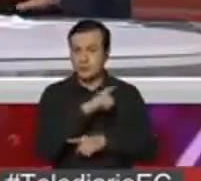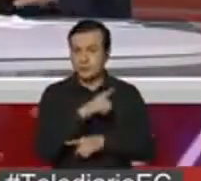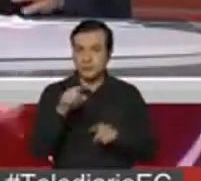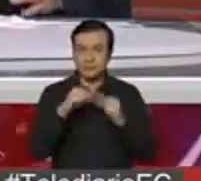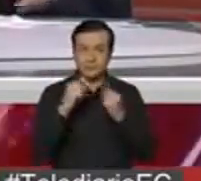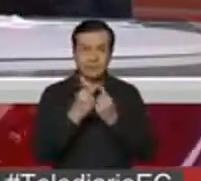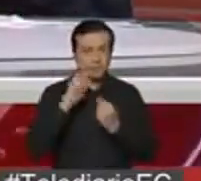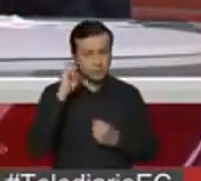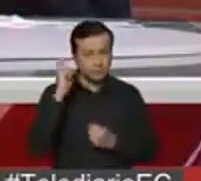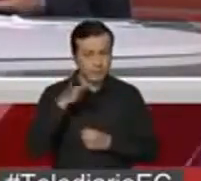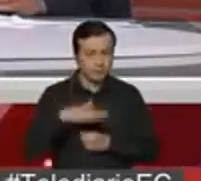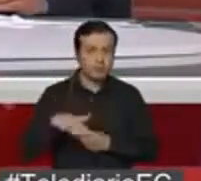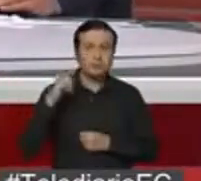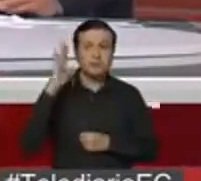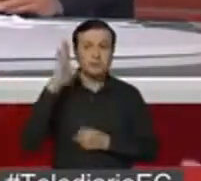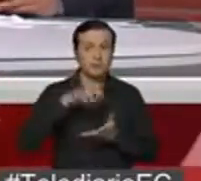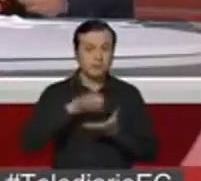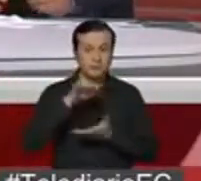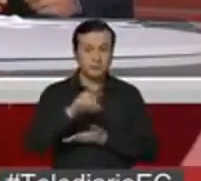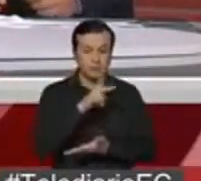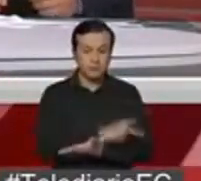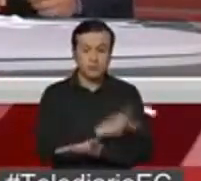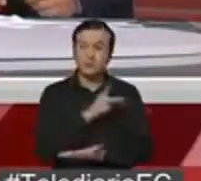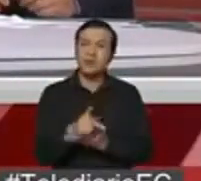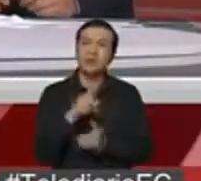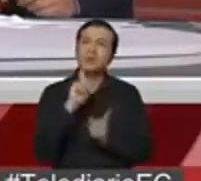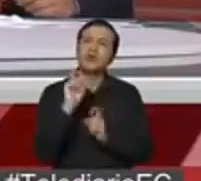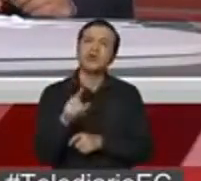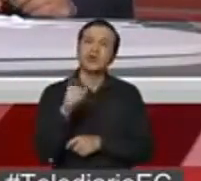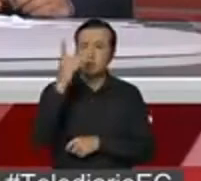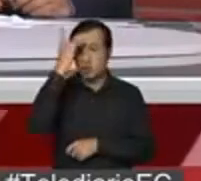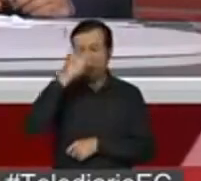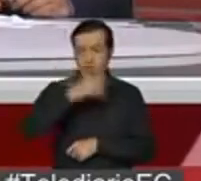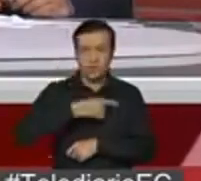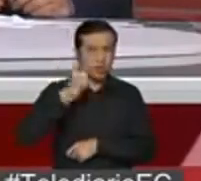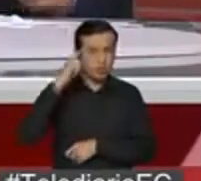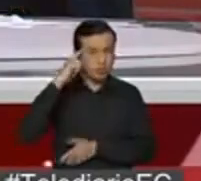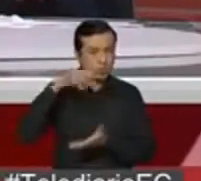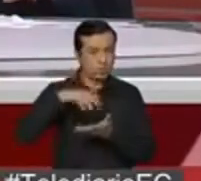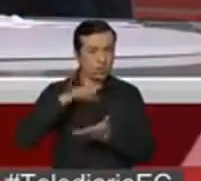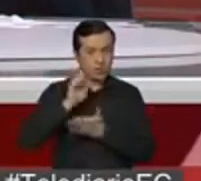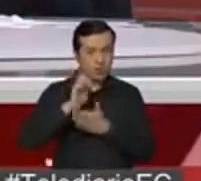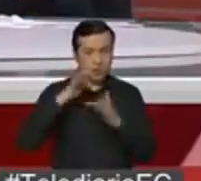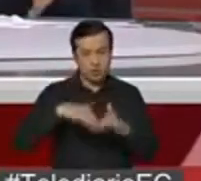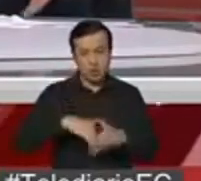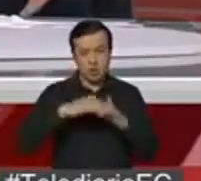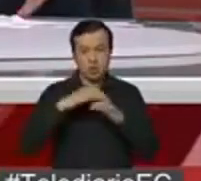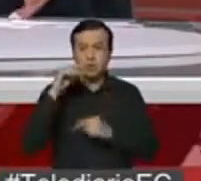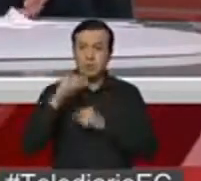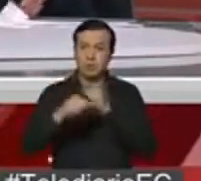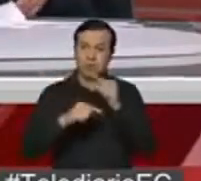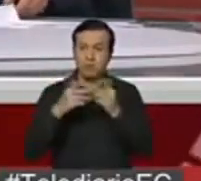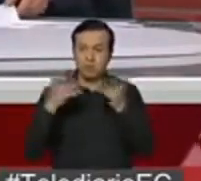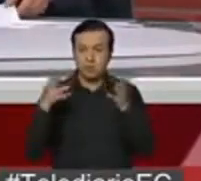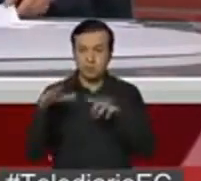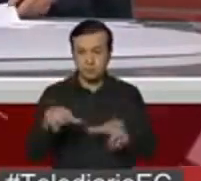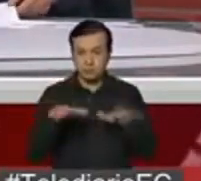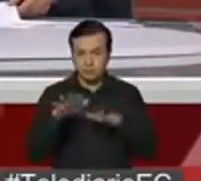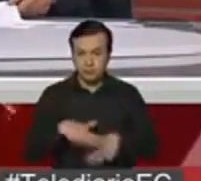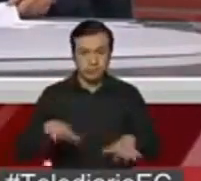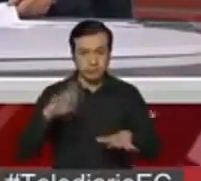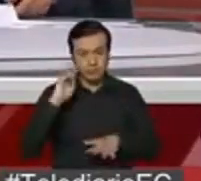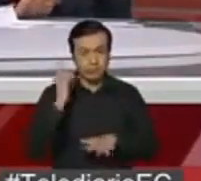sector turístico, sobre todo de la provincia de Pichincha. ¿Cómo ve esta decisión del gobierno nacional de reactivar progresivamente también las actividades